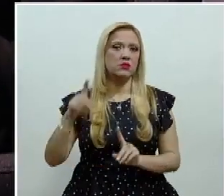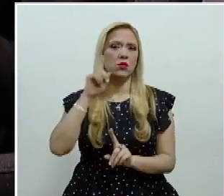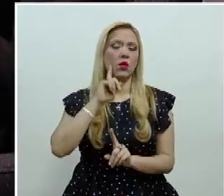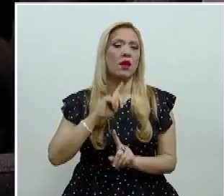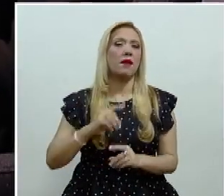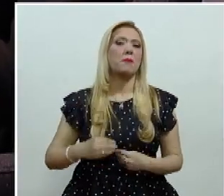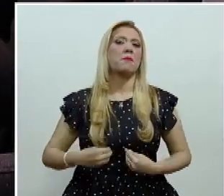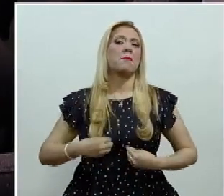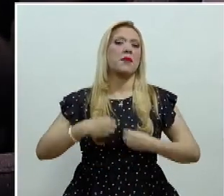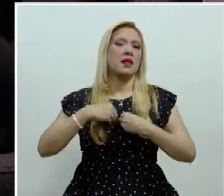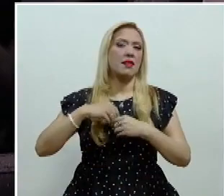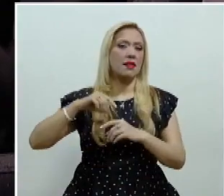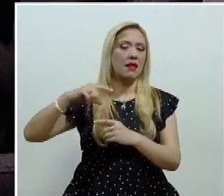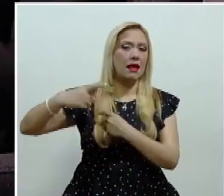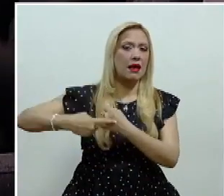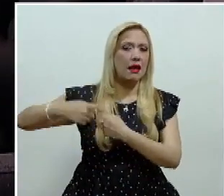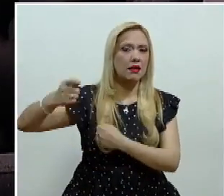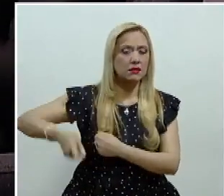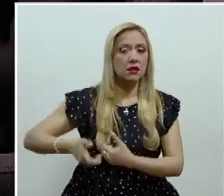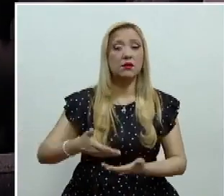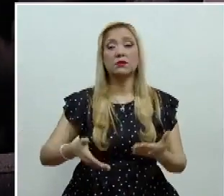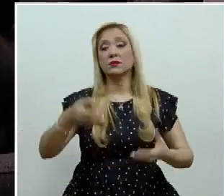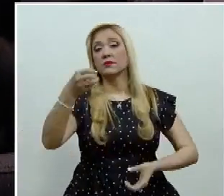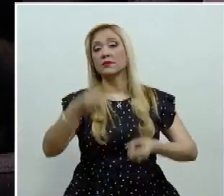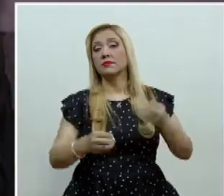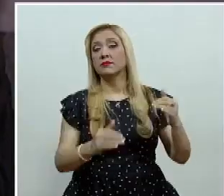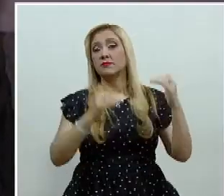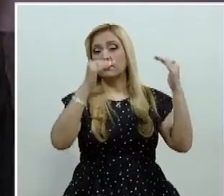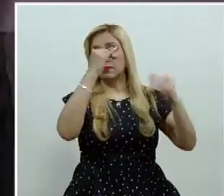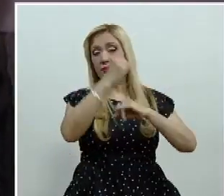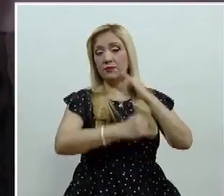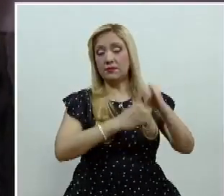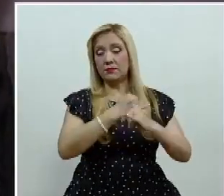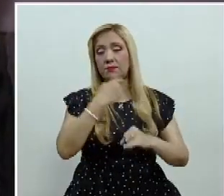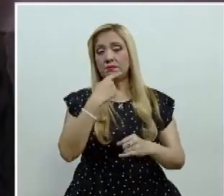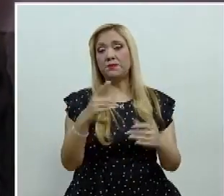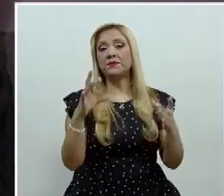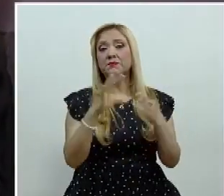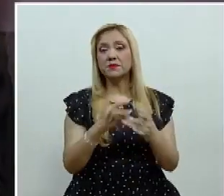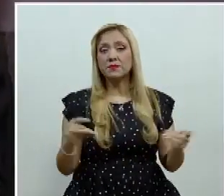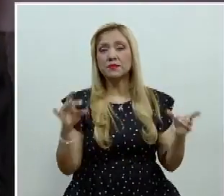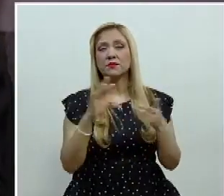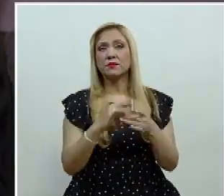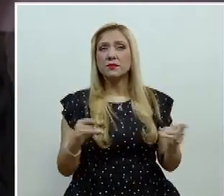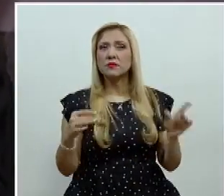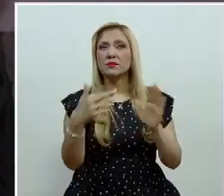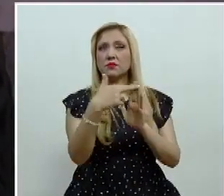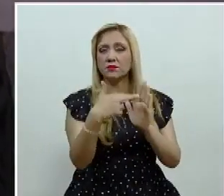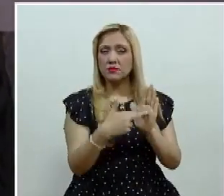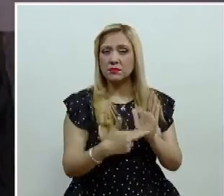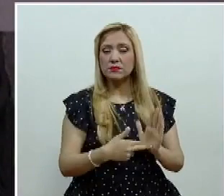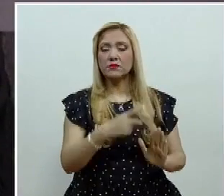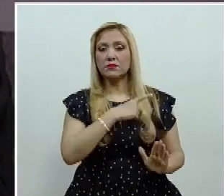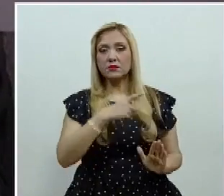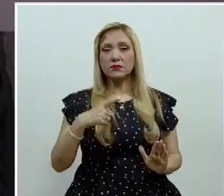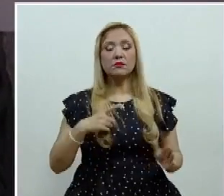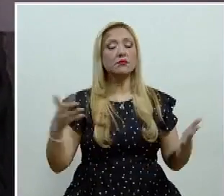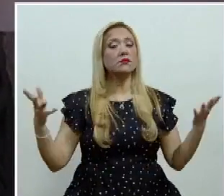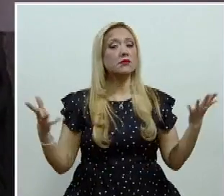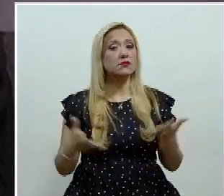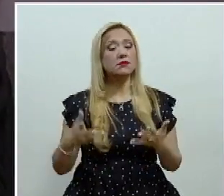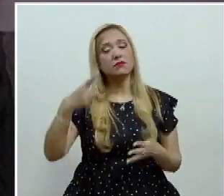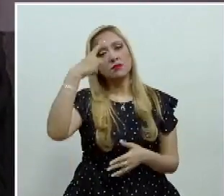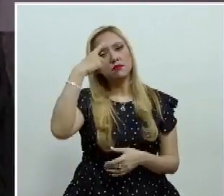de ahí la Corte y la tendencia internacional ha definido ciertos requisitos que deben llevarse